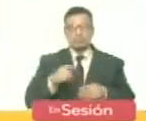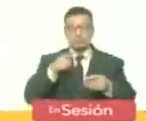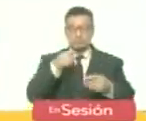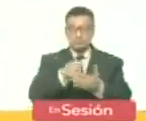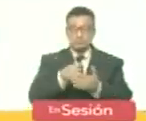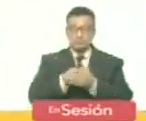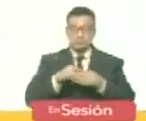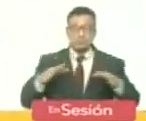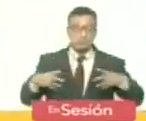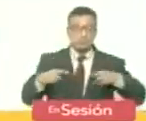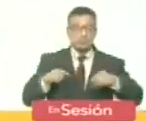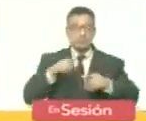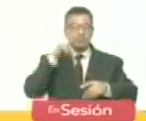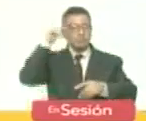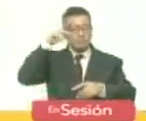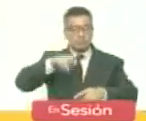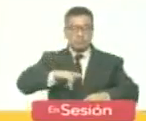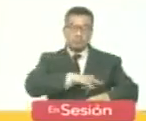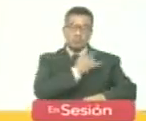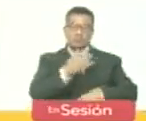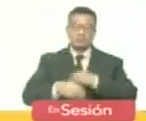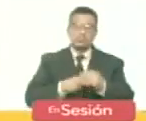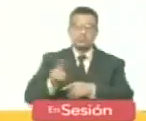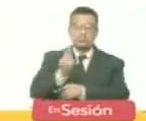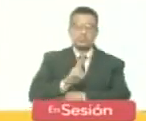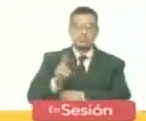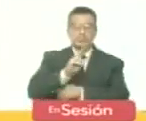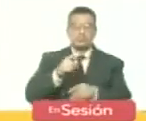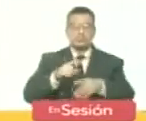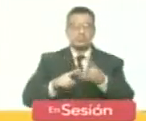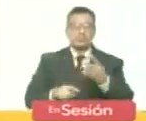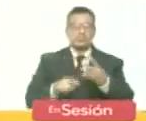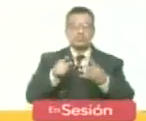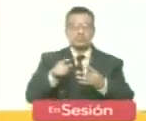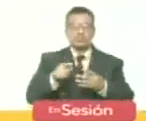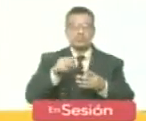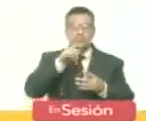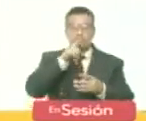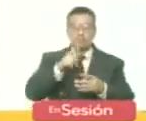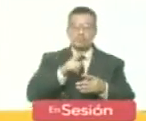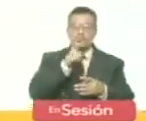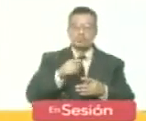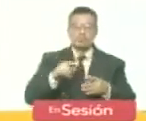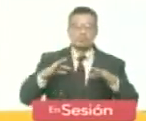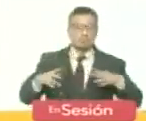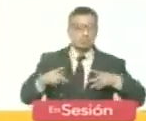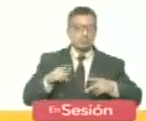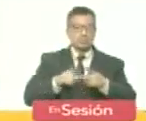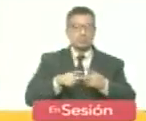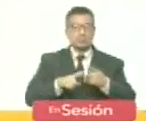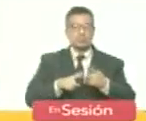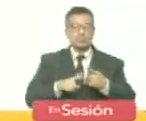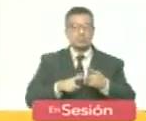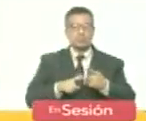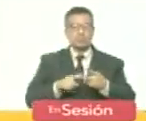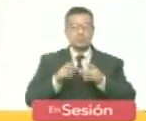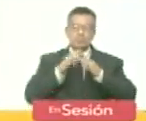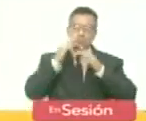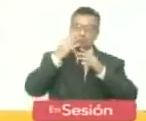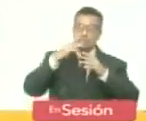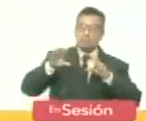de los profesores universitarios está siendo utilizado para cosas mucho más pedestres que vacacionar, que el